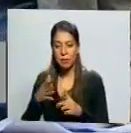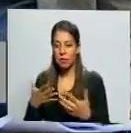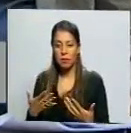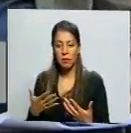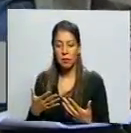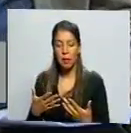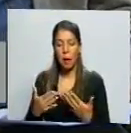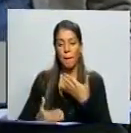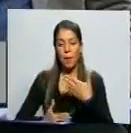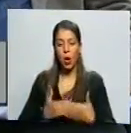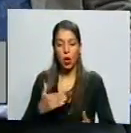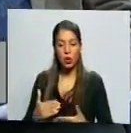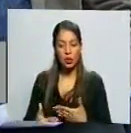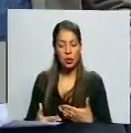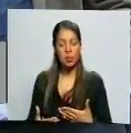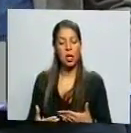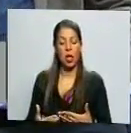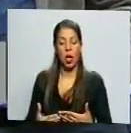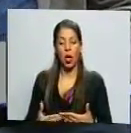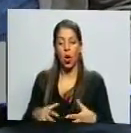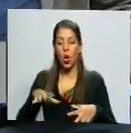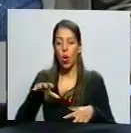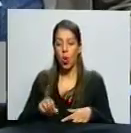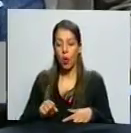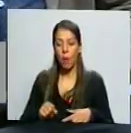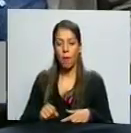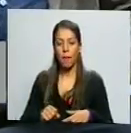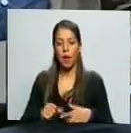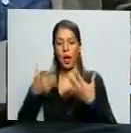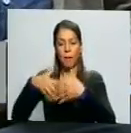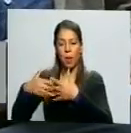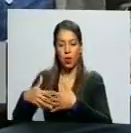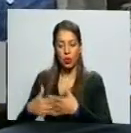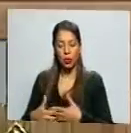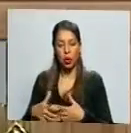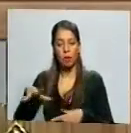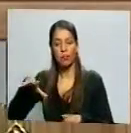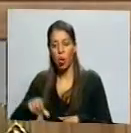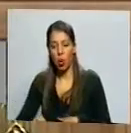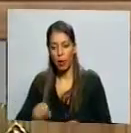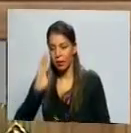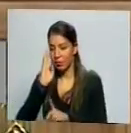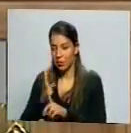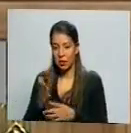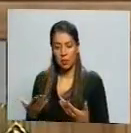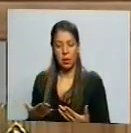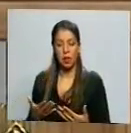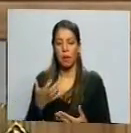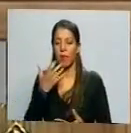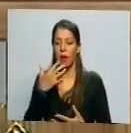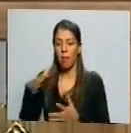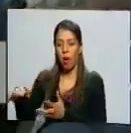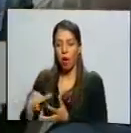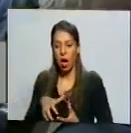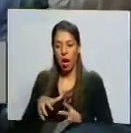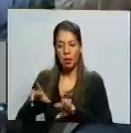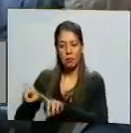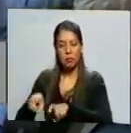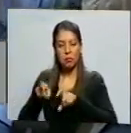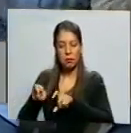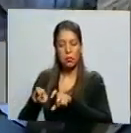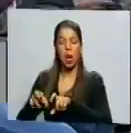los procesos de compra a los productores más que a los intermediarios, a los productores del campo, a